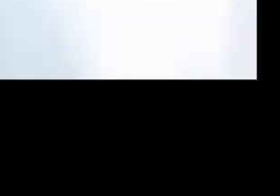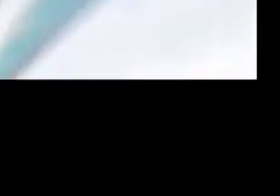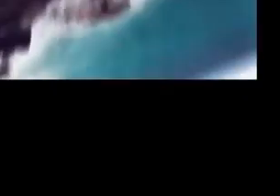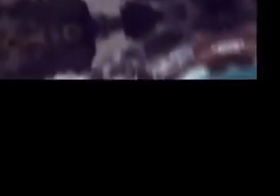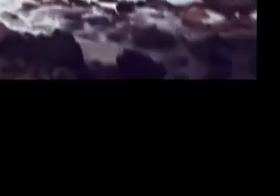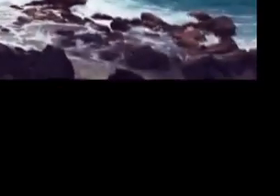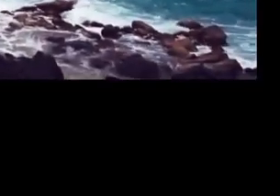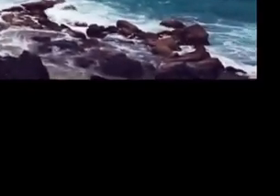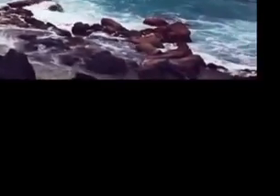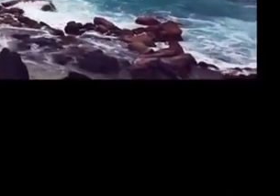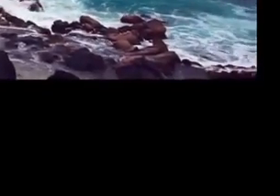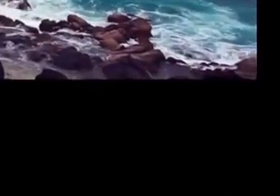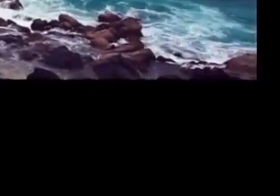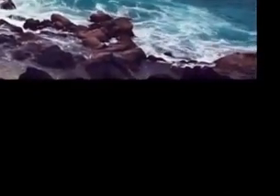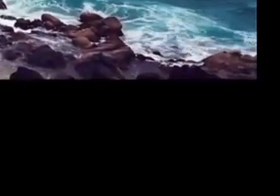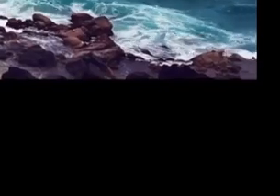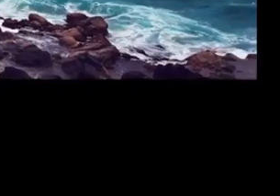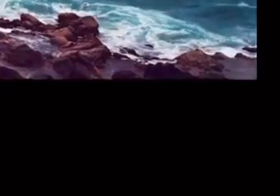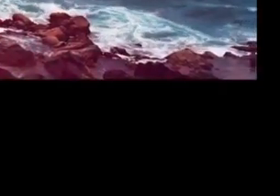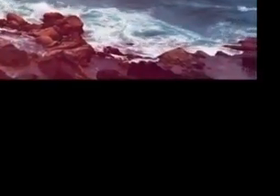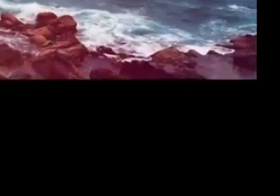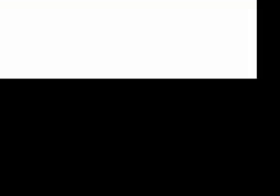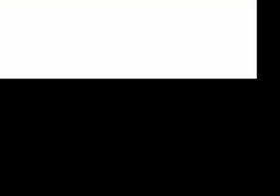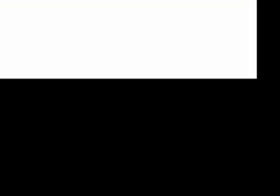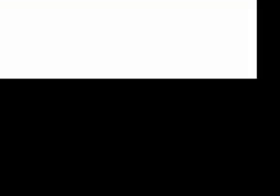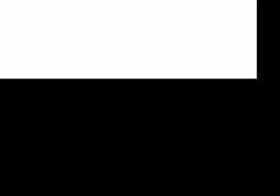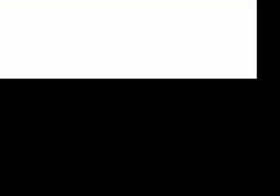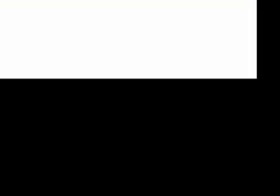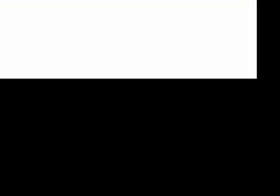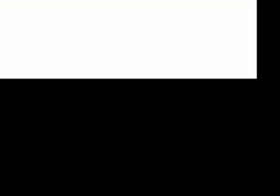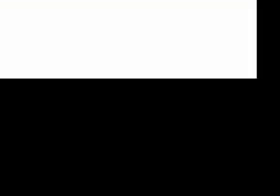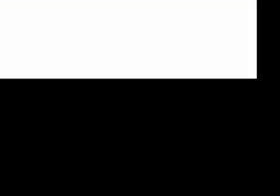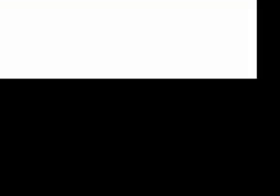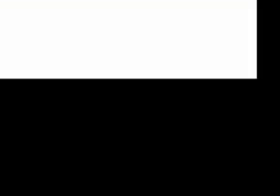Viví el verano en Nicaragua, siempre linda.